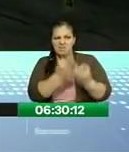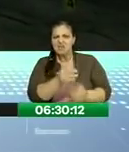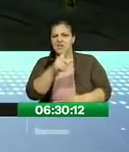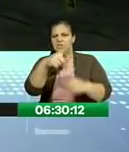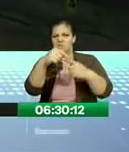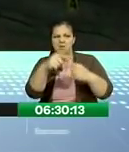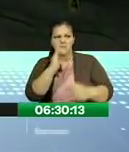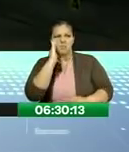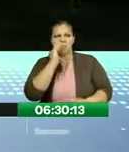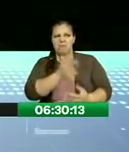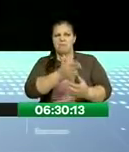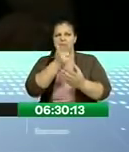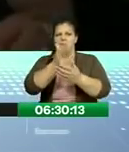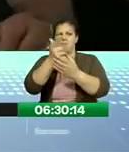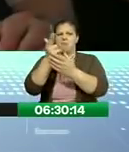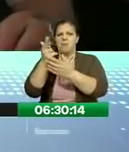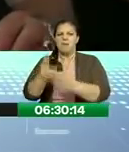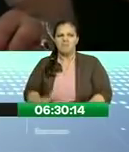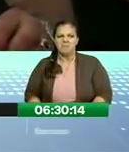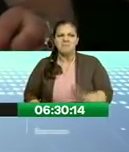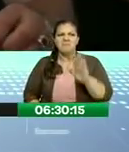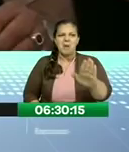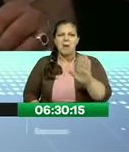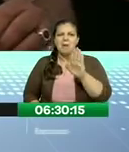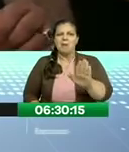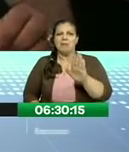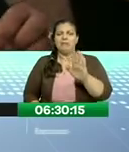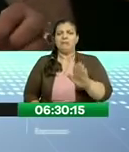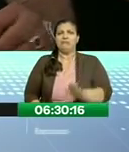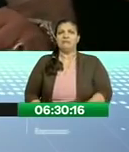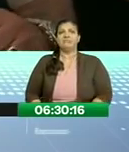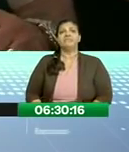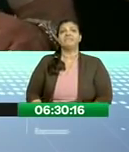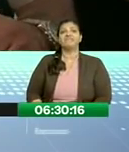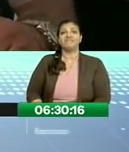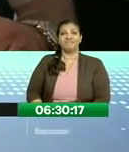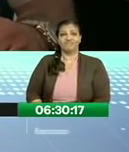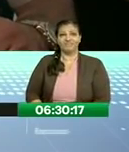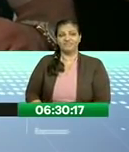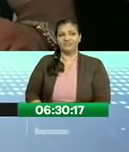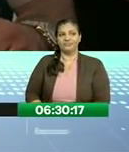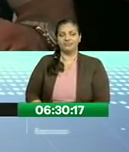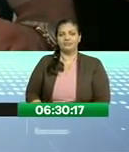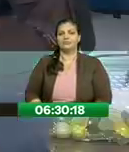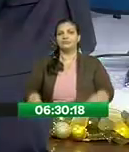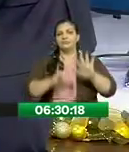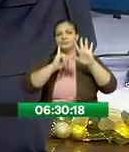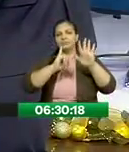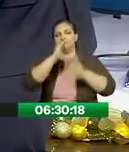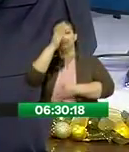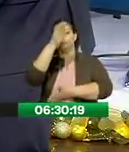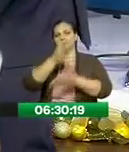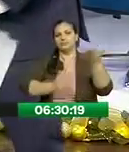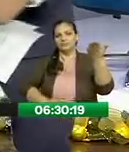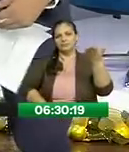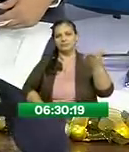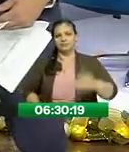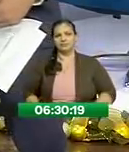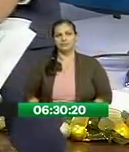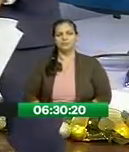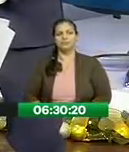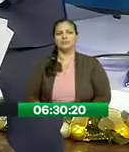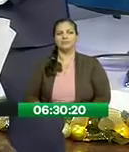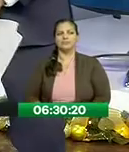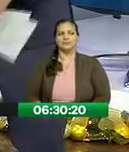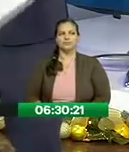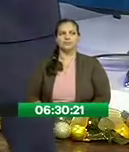y es terrible la situación, y nuevos asesinatos, esta vez doble crimen en Montecristi. 6:30 de la mañana, mi querida Marita. Nos quedaríamos